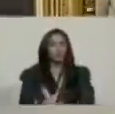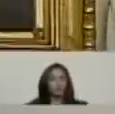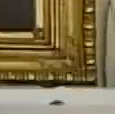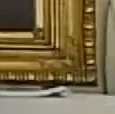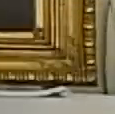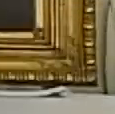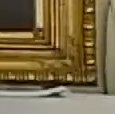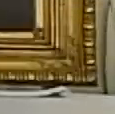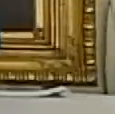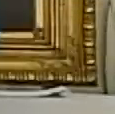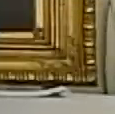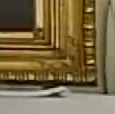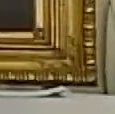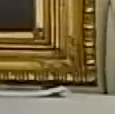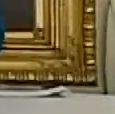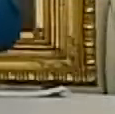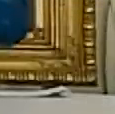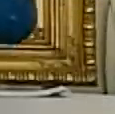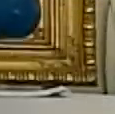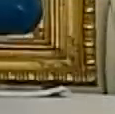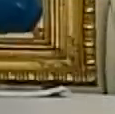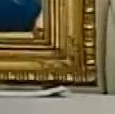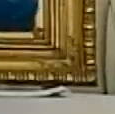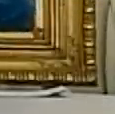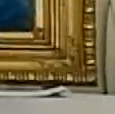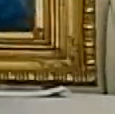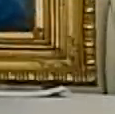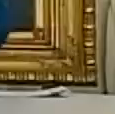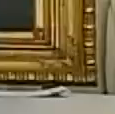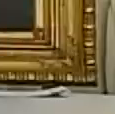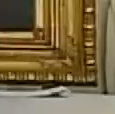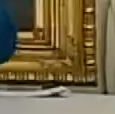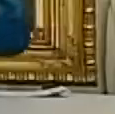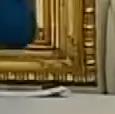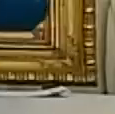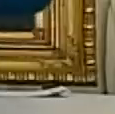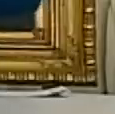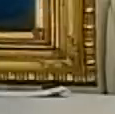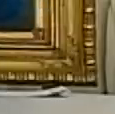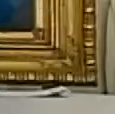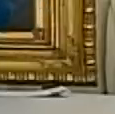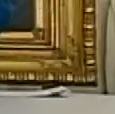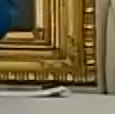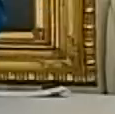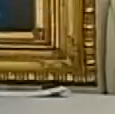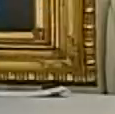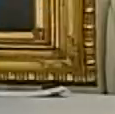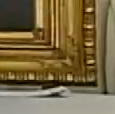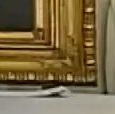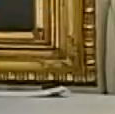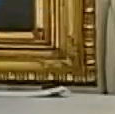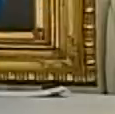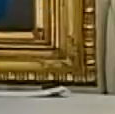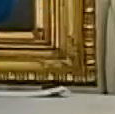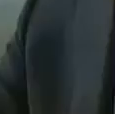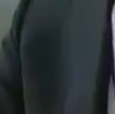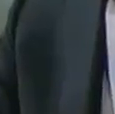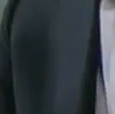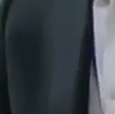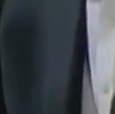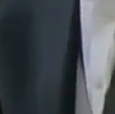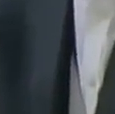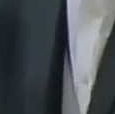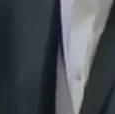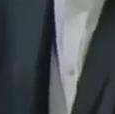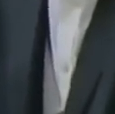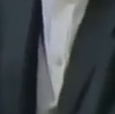perseverancia, para que sigamos, mira, logrando los equilibrios, avanzando sobre los equilibrios. Estamos en los primeros